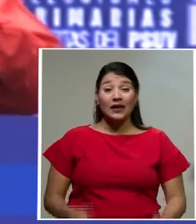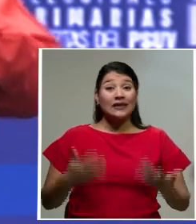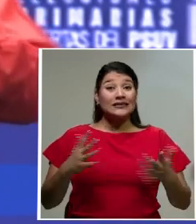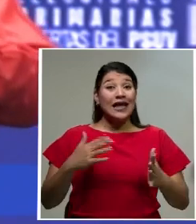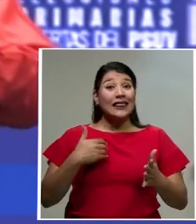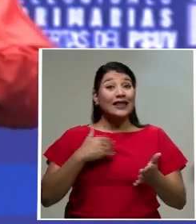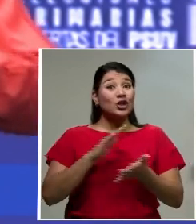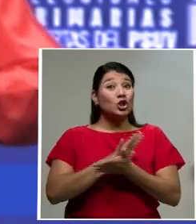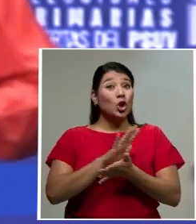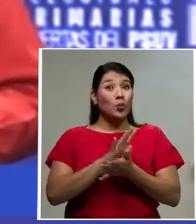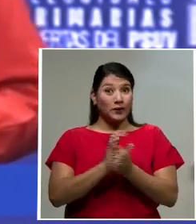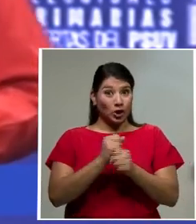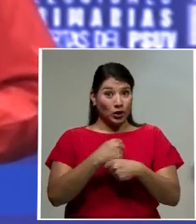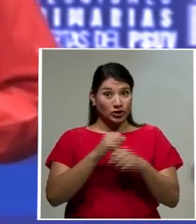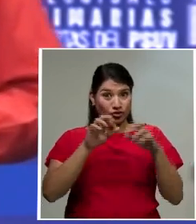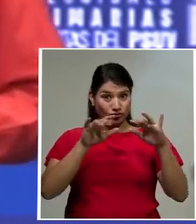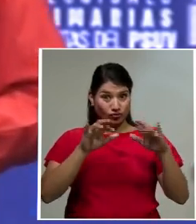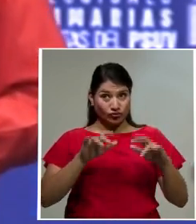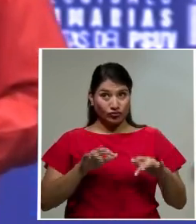redactado.